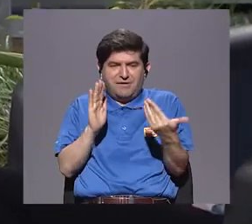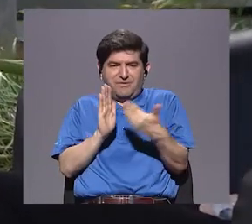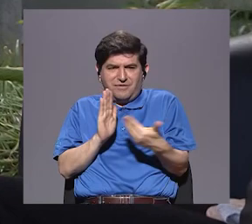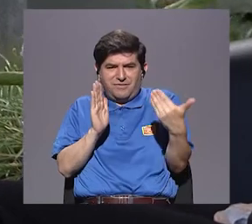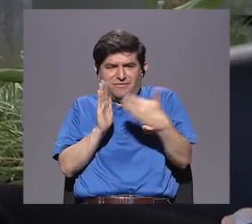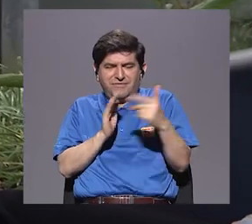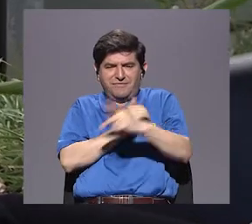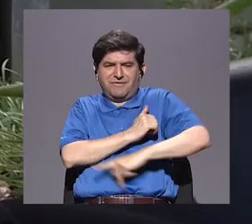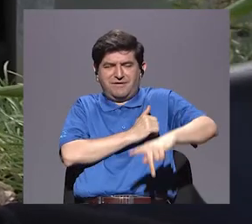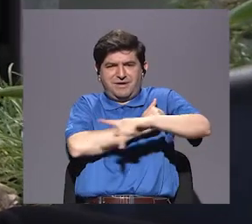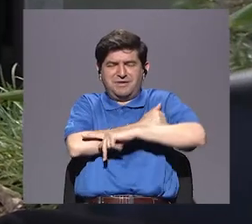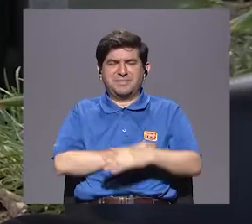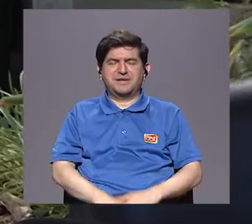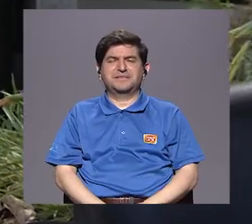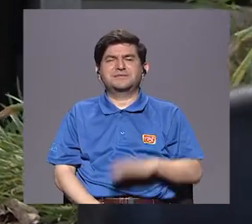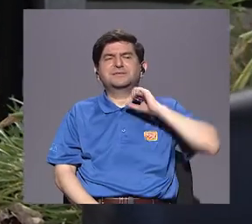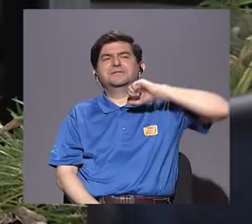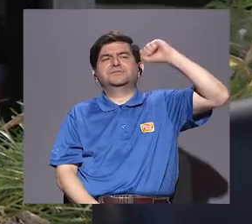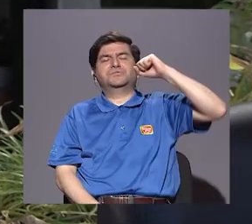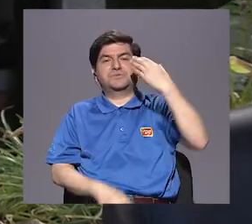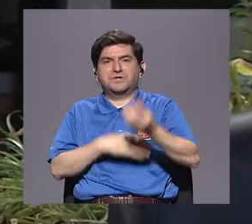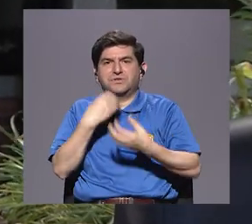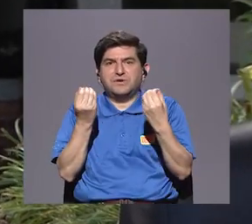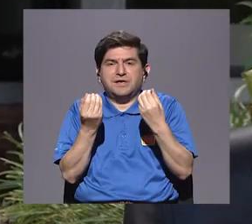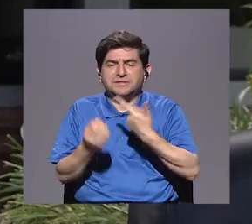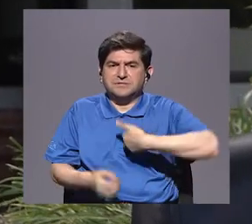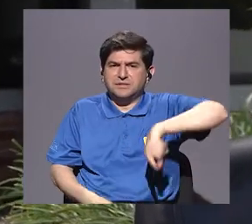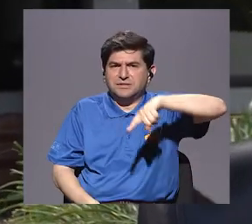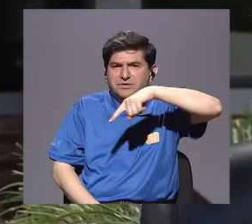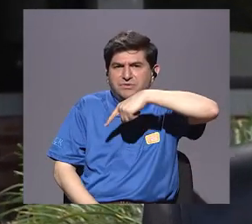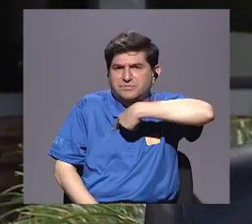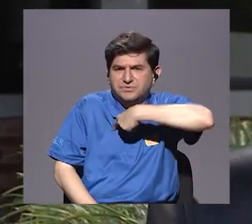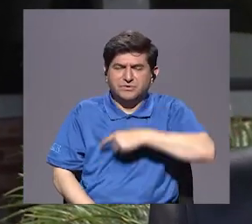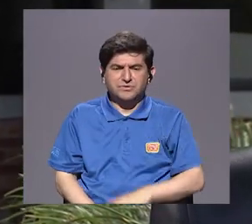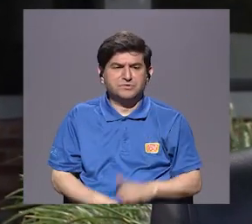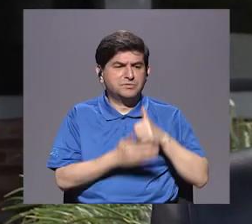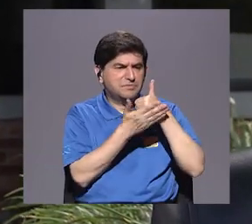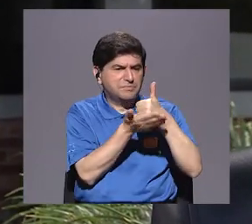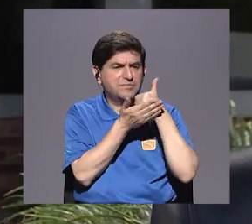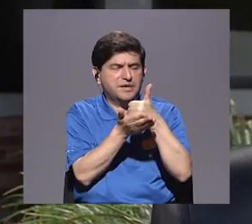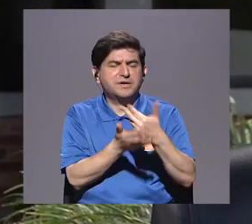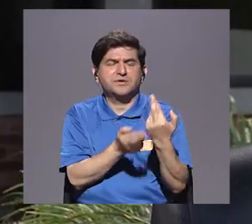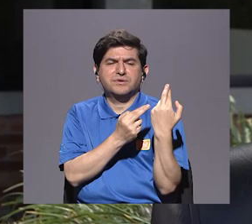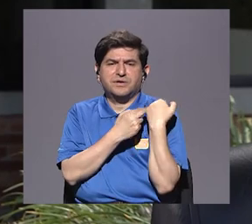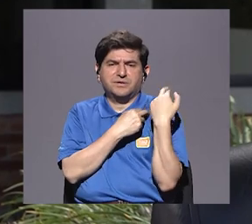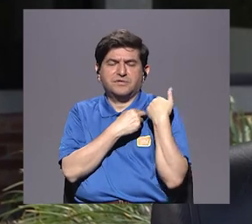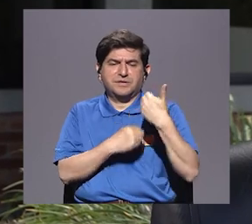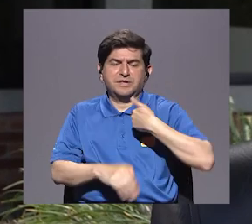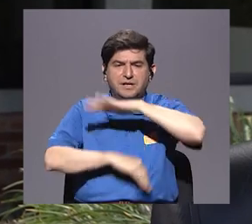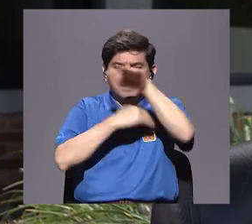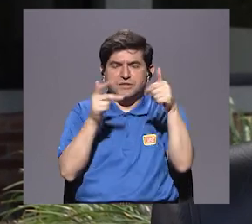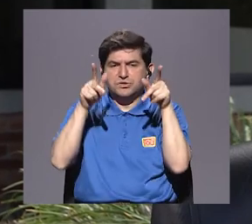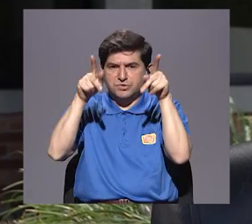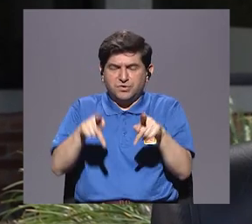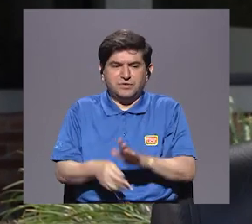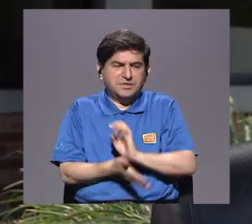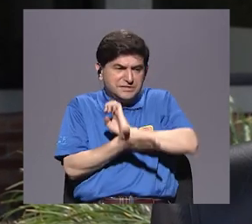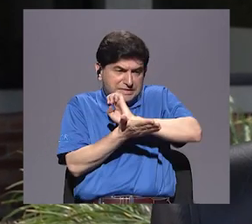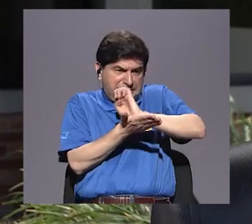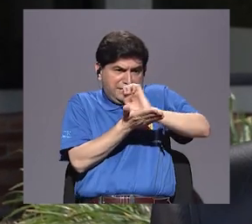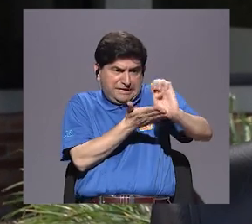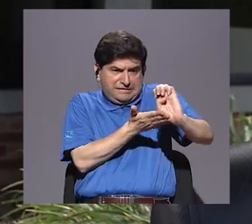afectando a nuestro país acerca del suicidio y qué podemos hacer, cómo podemos colaborar en esa responsabilidad que tenemos todos para